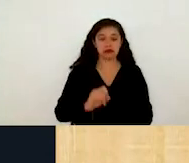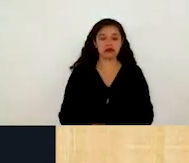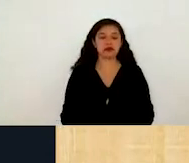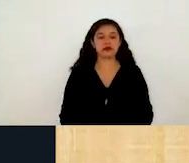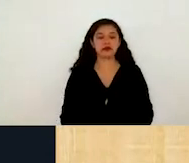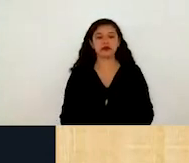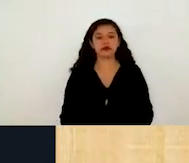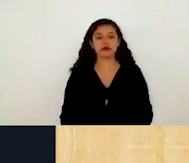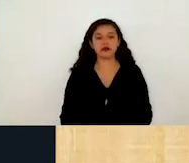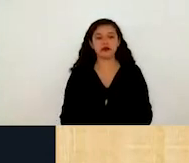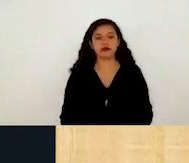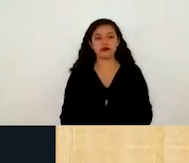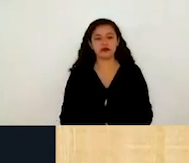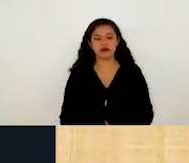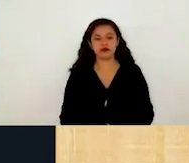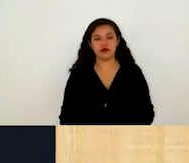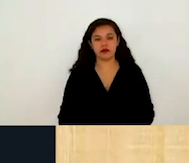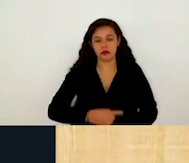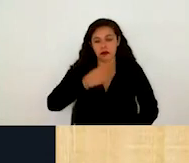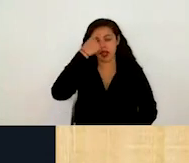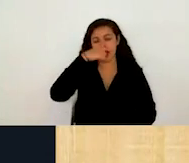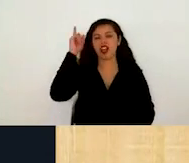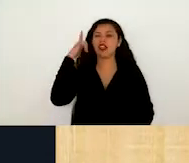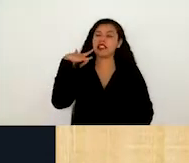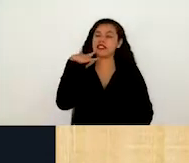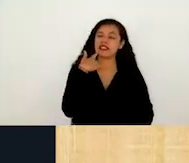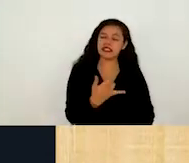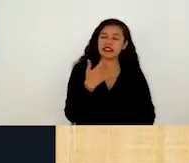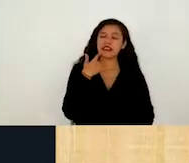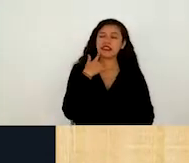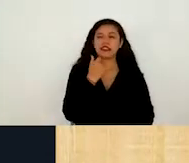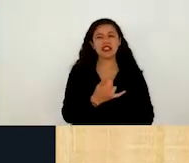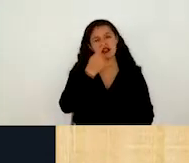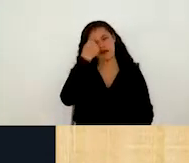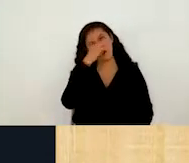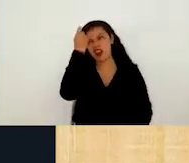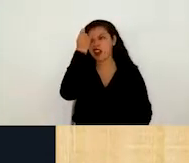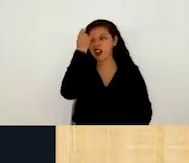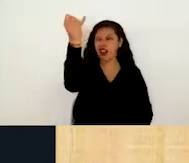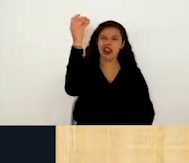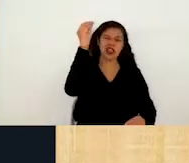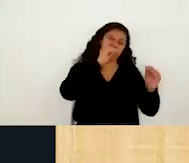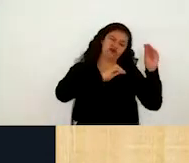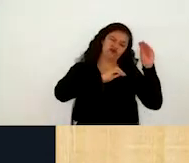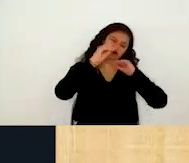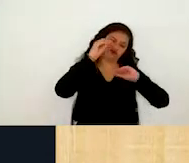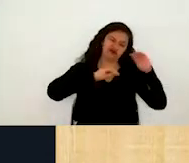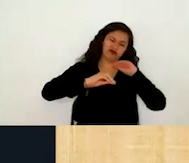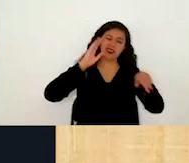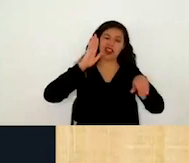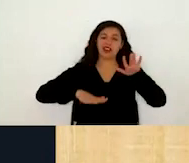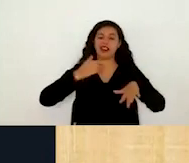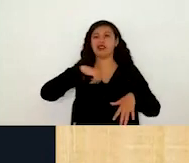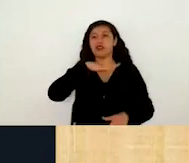hecho el hecho de tratar de estructurar una idea para muchos de los puestos se nos puede